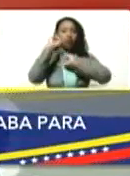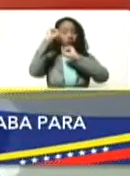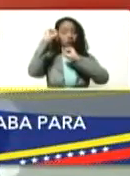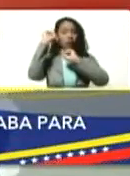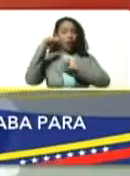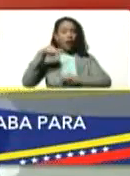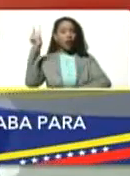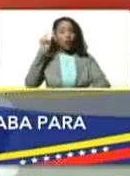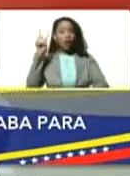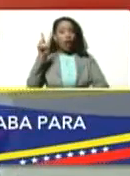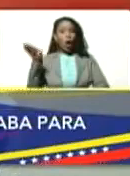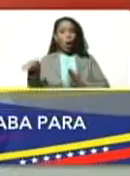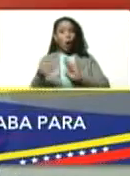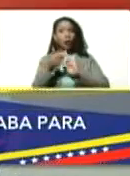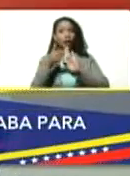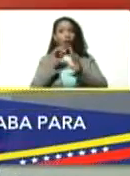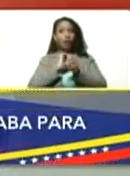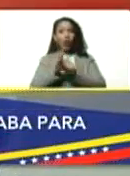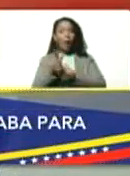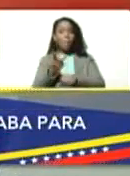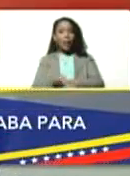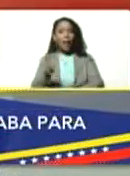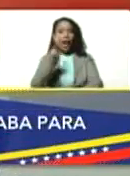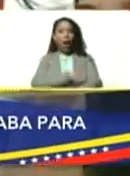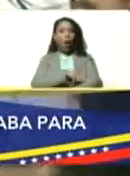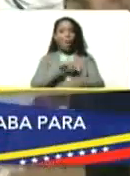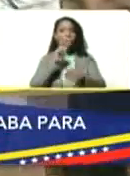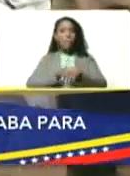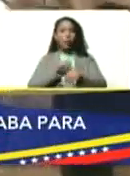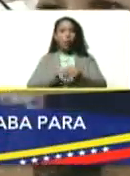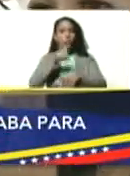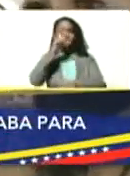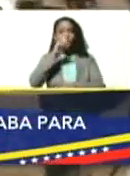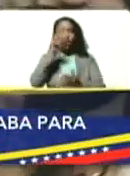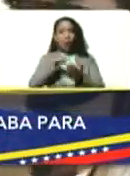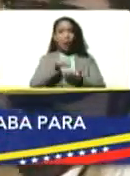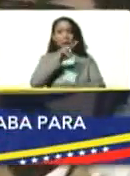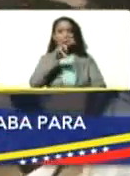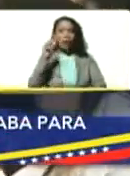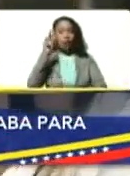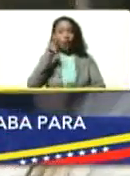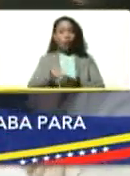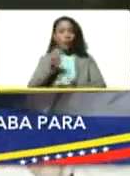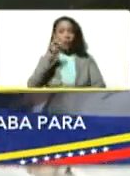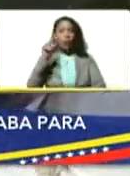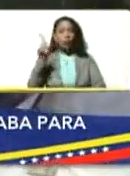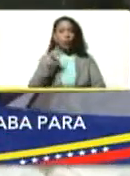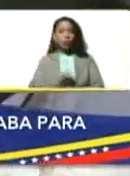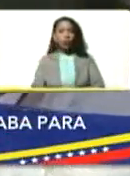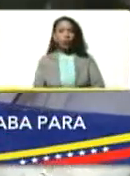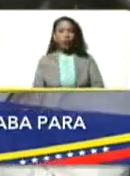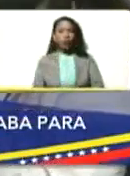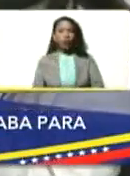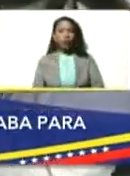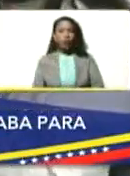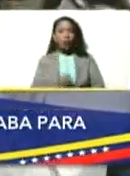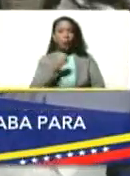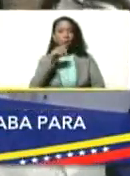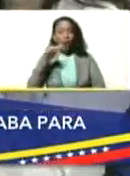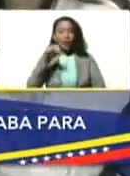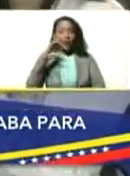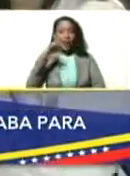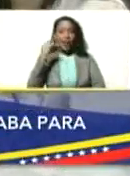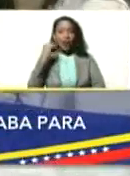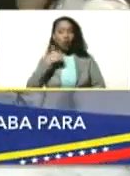Venezuela contra el coronavirus en su peor momento, en los años 2020, 2021. Bueno, este CDI